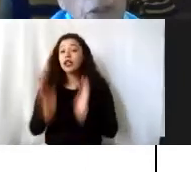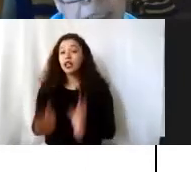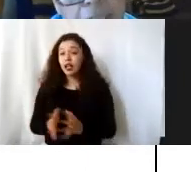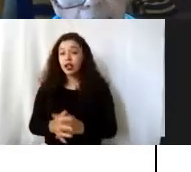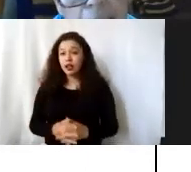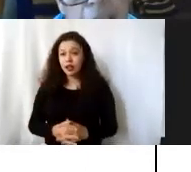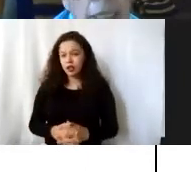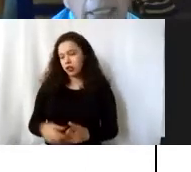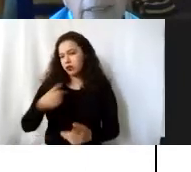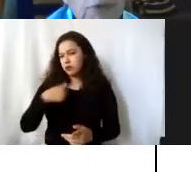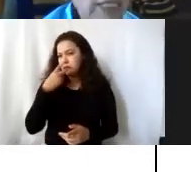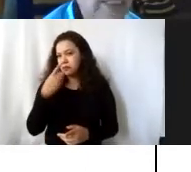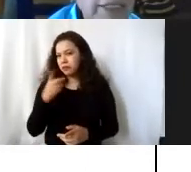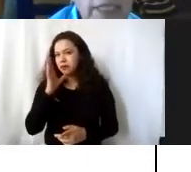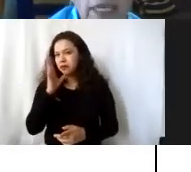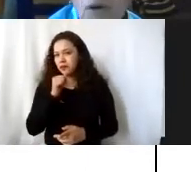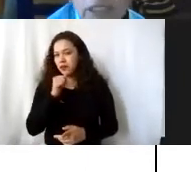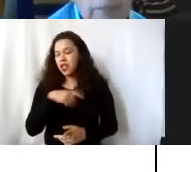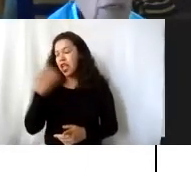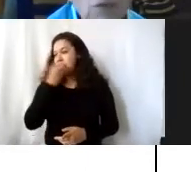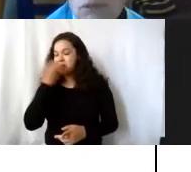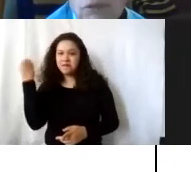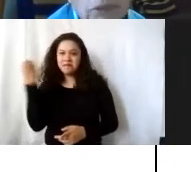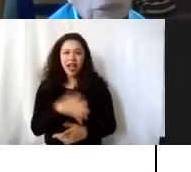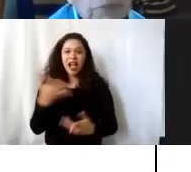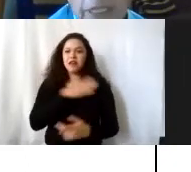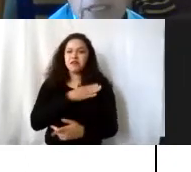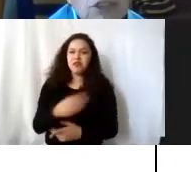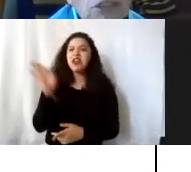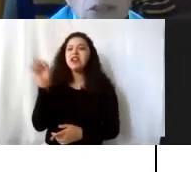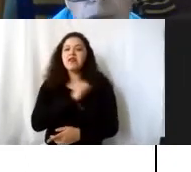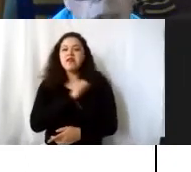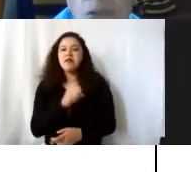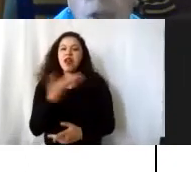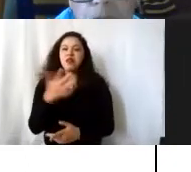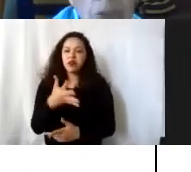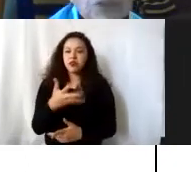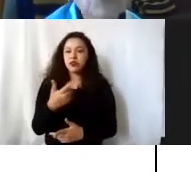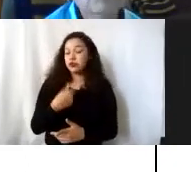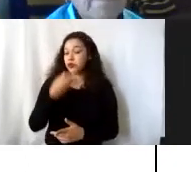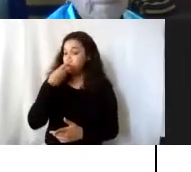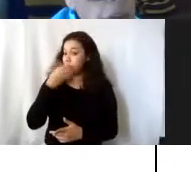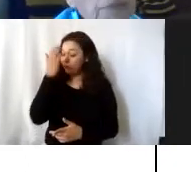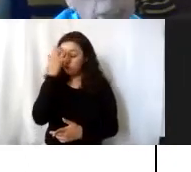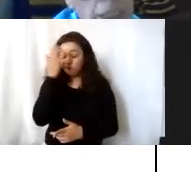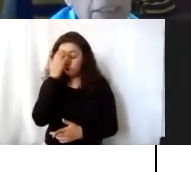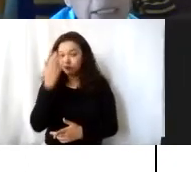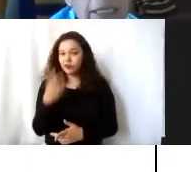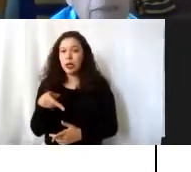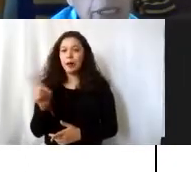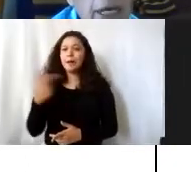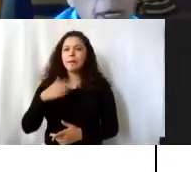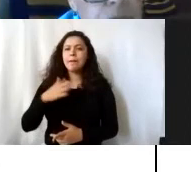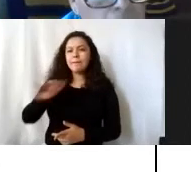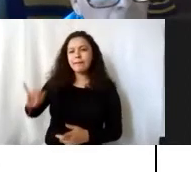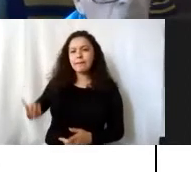puedo decir es un excelente o es malo o es mediano, no lo conozco, pero sí me interesaría,